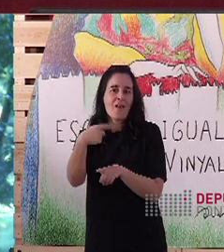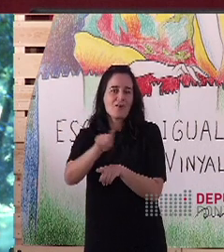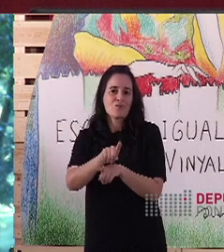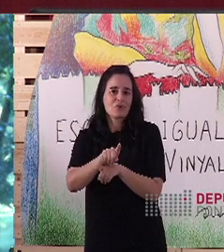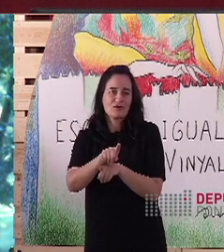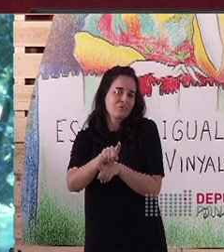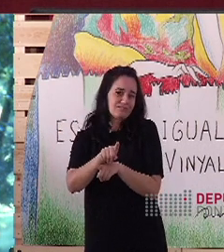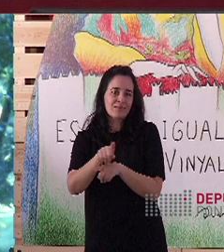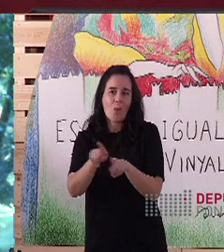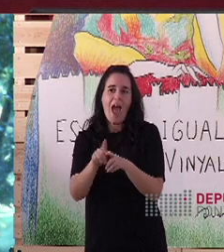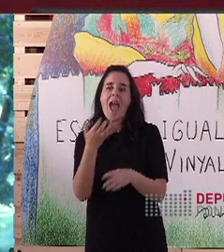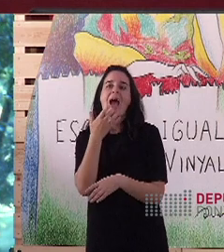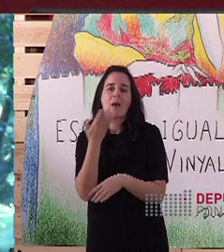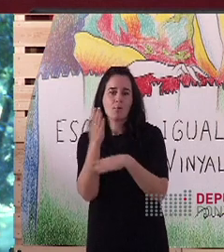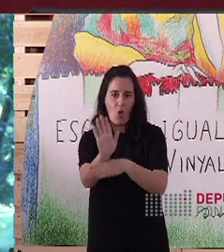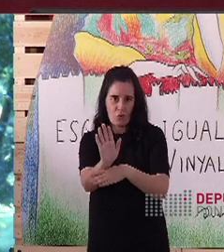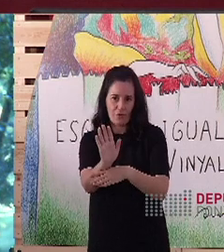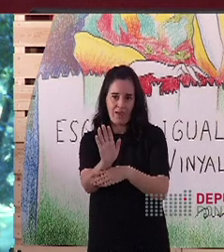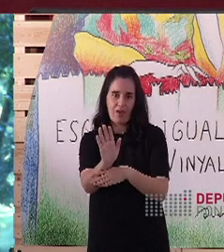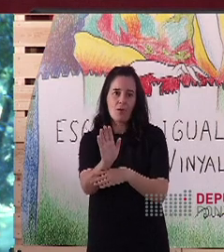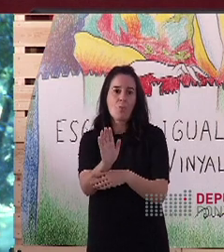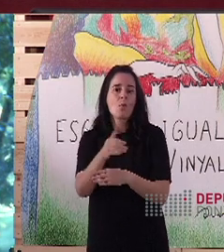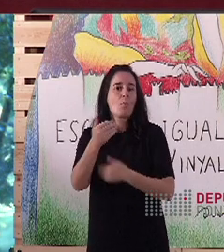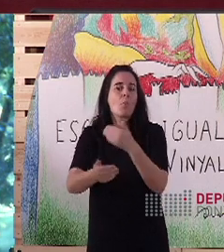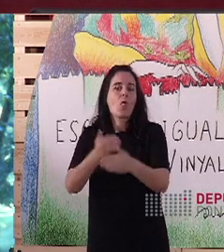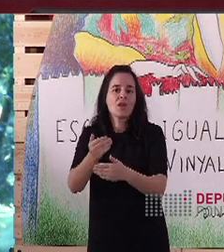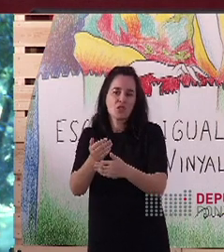comenzó un proceso imparable de globalización